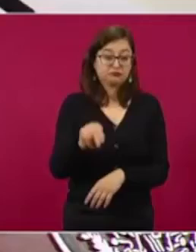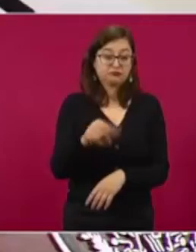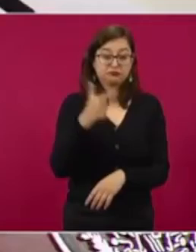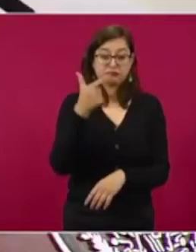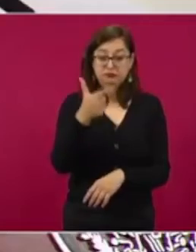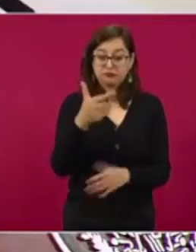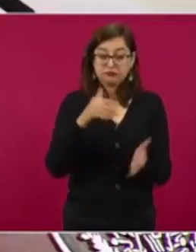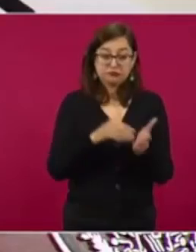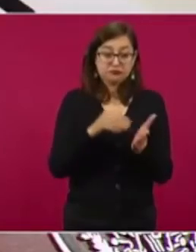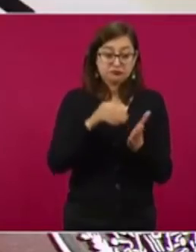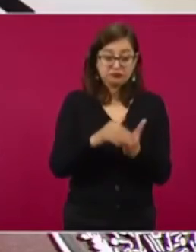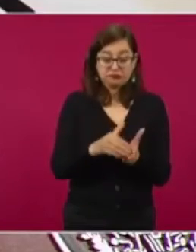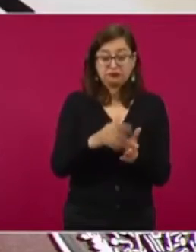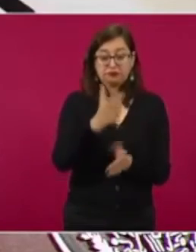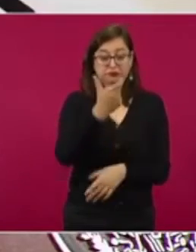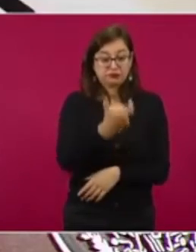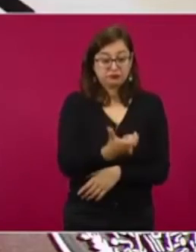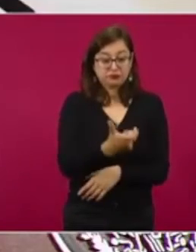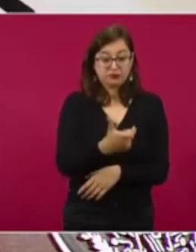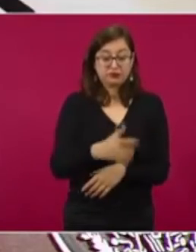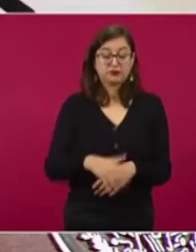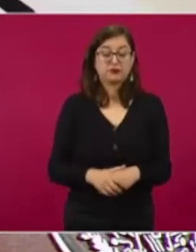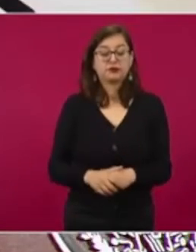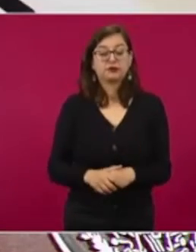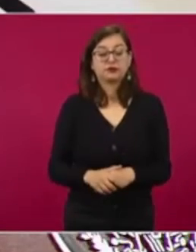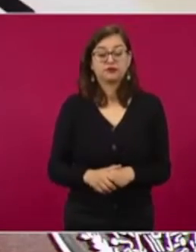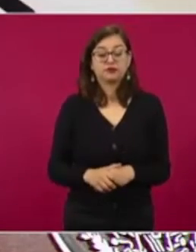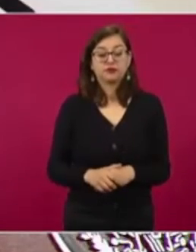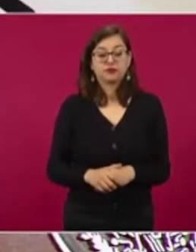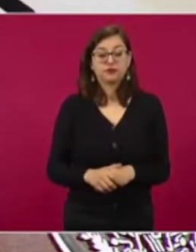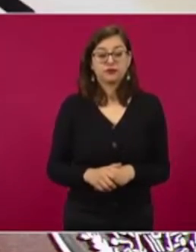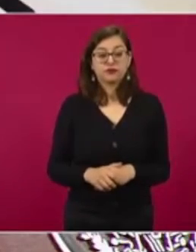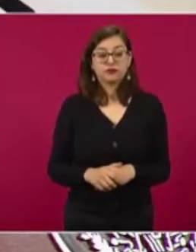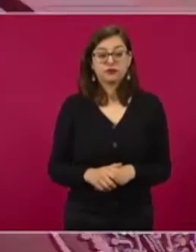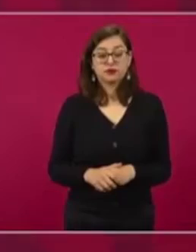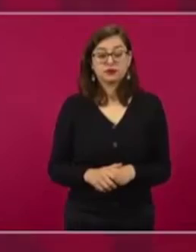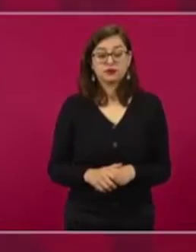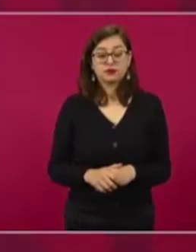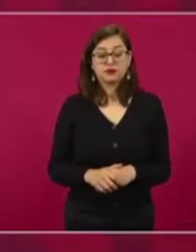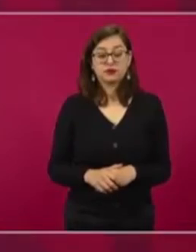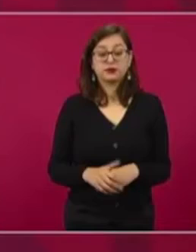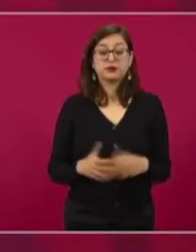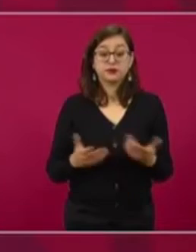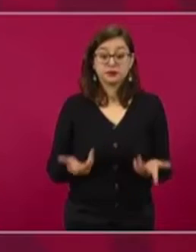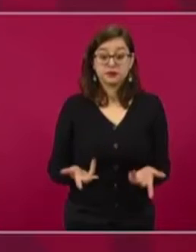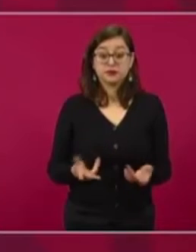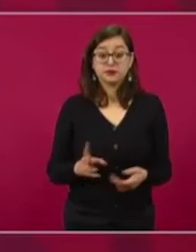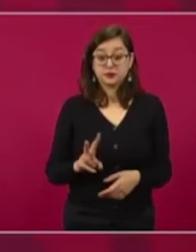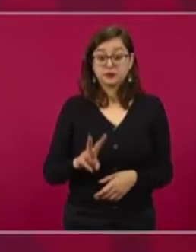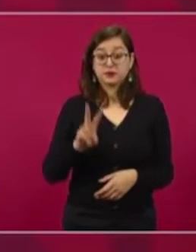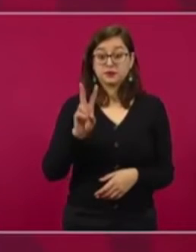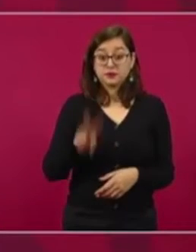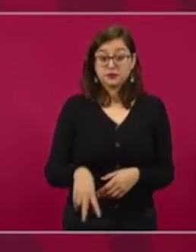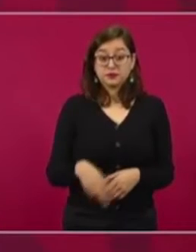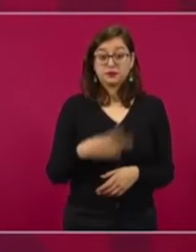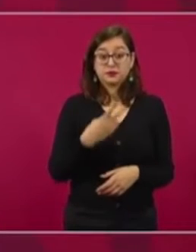297 millones de pesos. Si fuera el caso que los 2.2 millones de